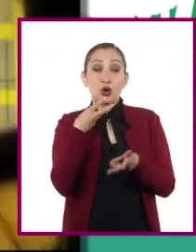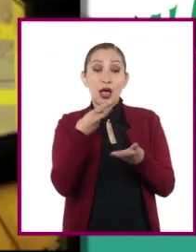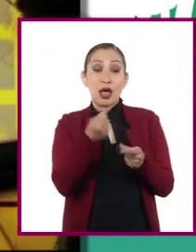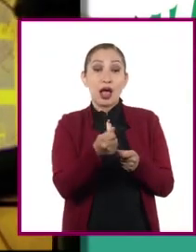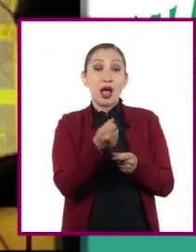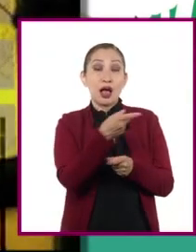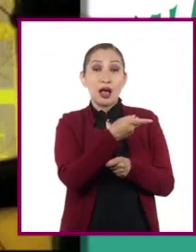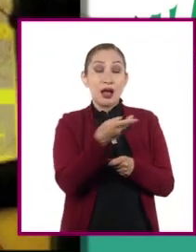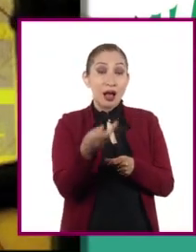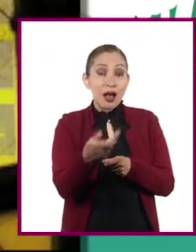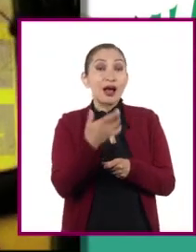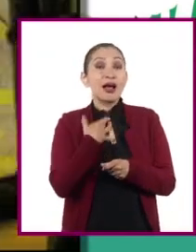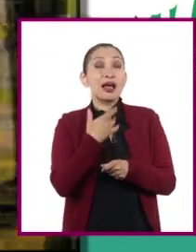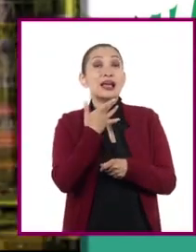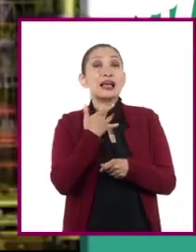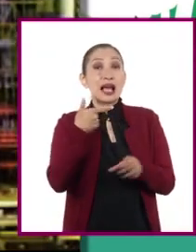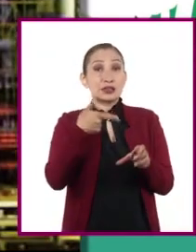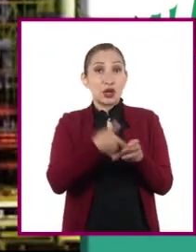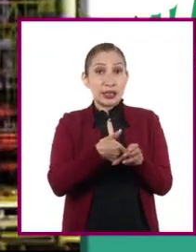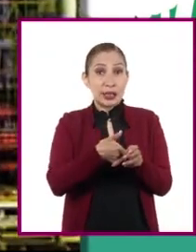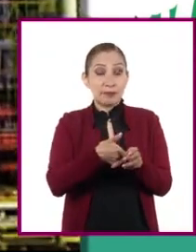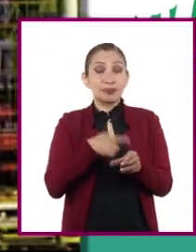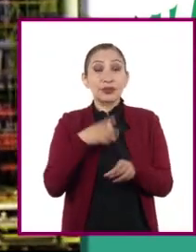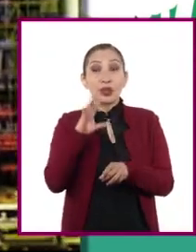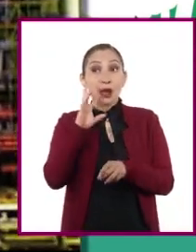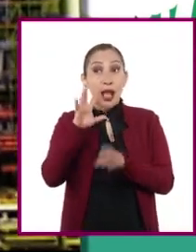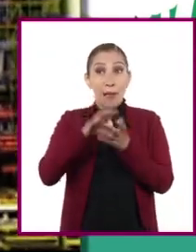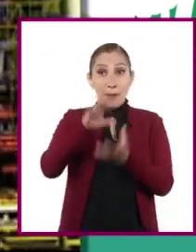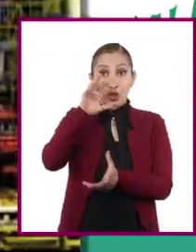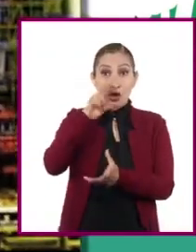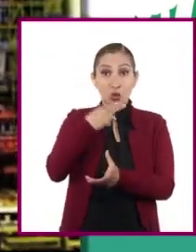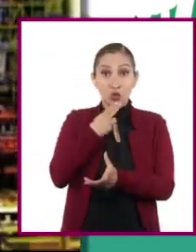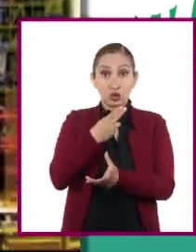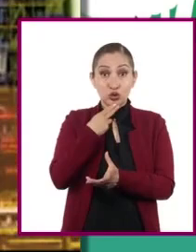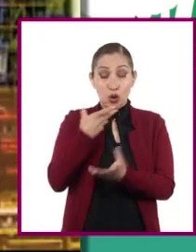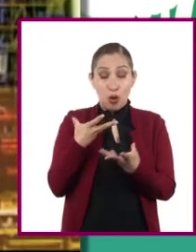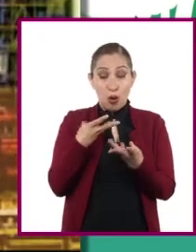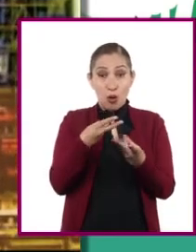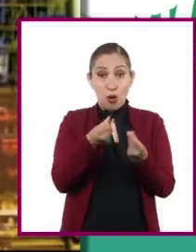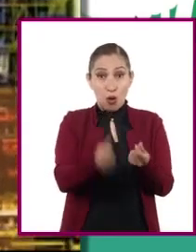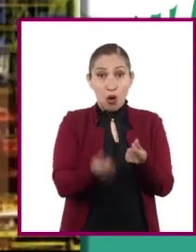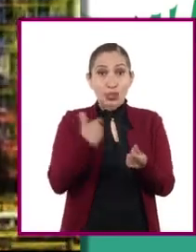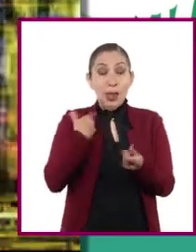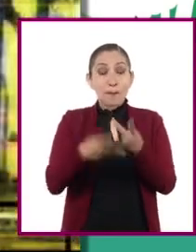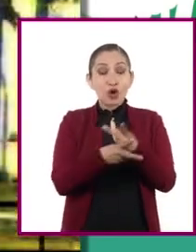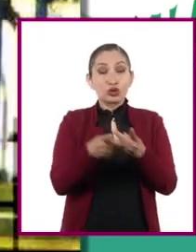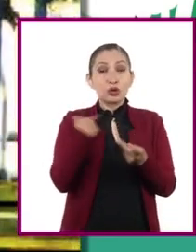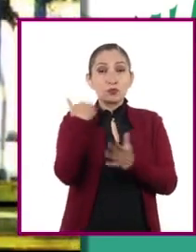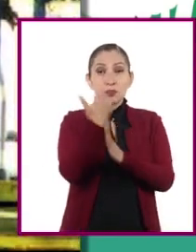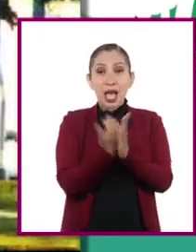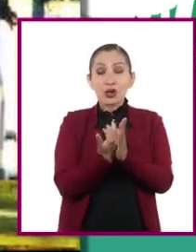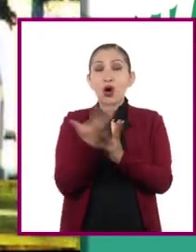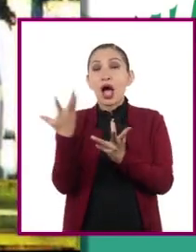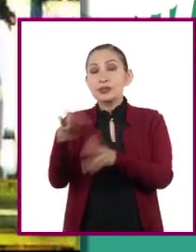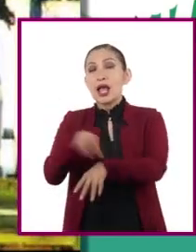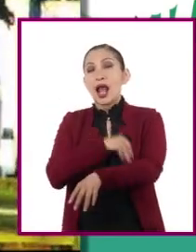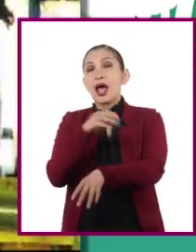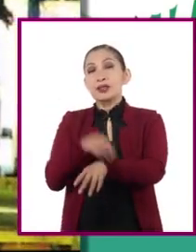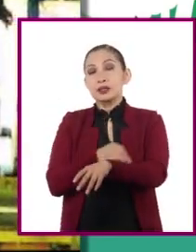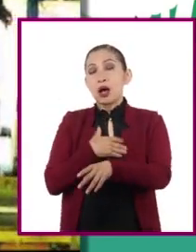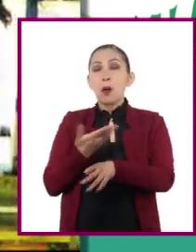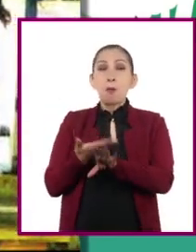estos dos combustibles. Al generalizarse su consumo, los costos de producción bajan y tenemos fuentes de